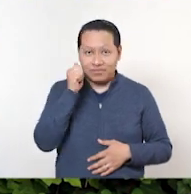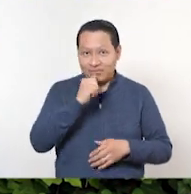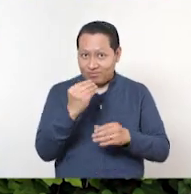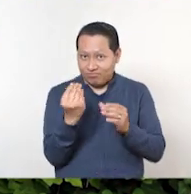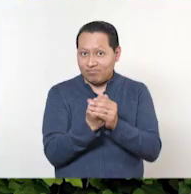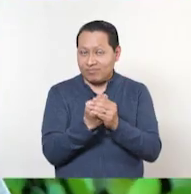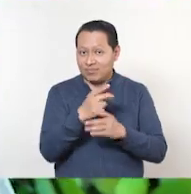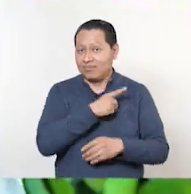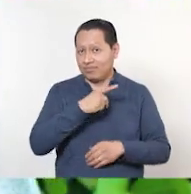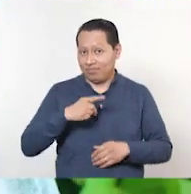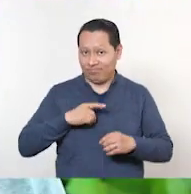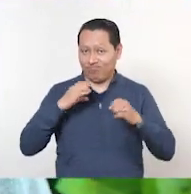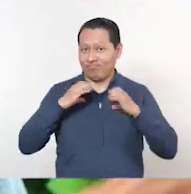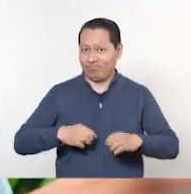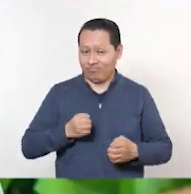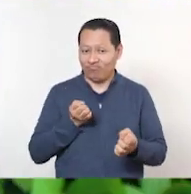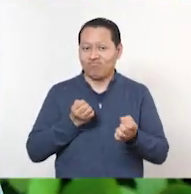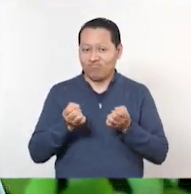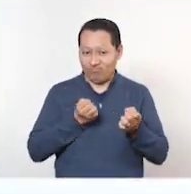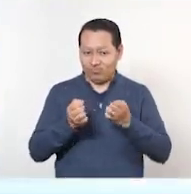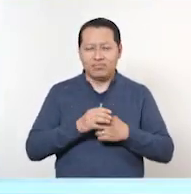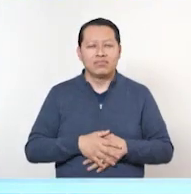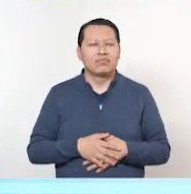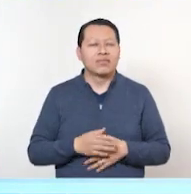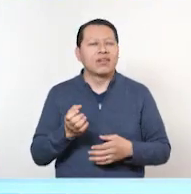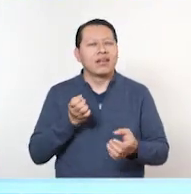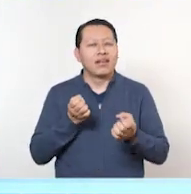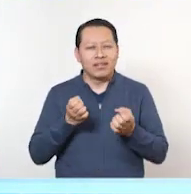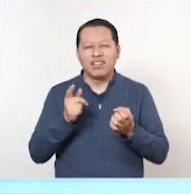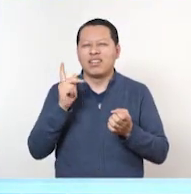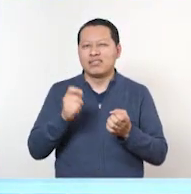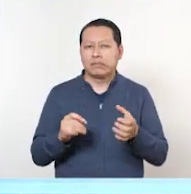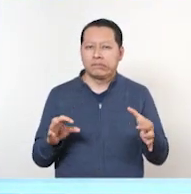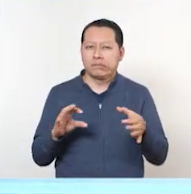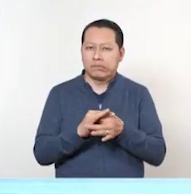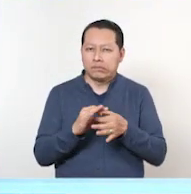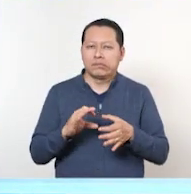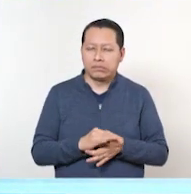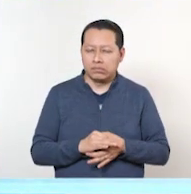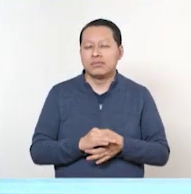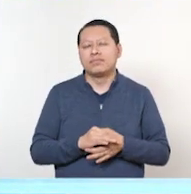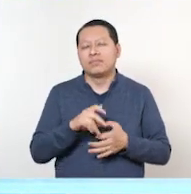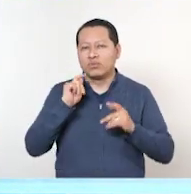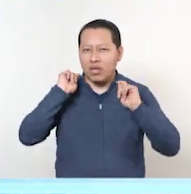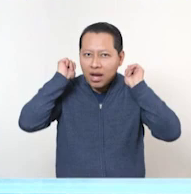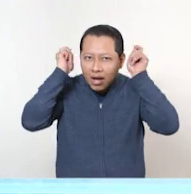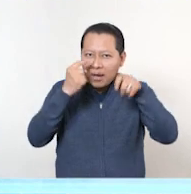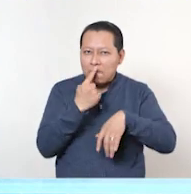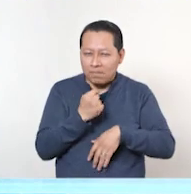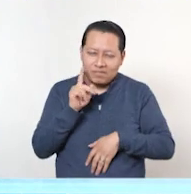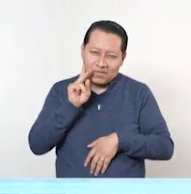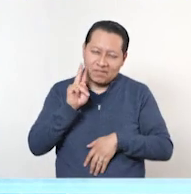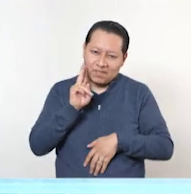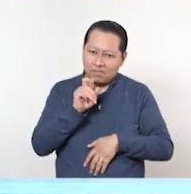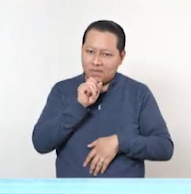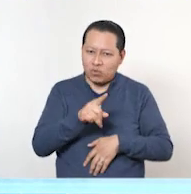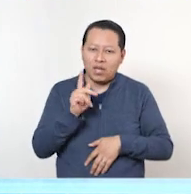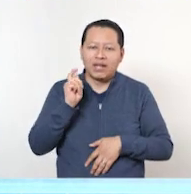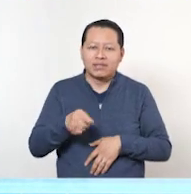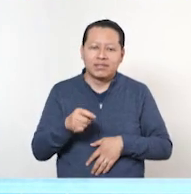Recuerda, entre clase y clase, activa tu cuerpo. Vamos a trabajar un ejercicio de coordinación que se llama caperuza. Vamos a levantar